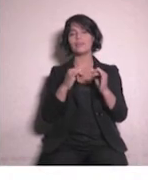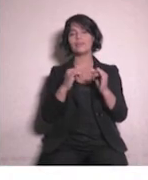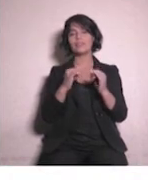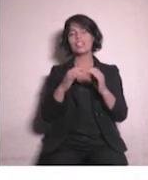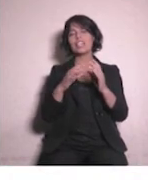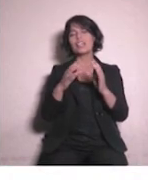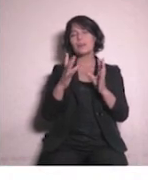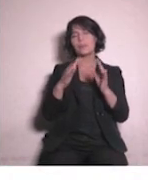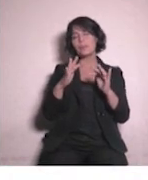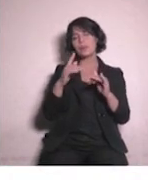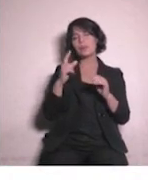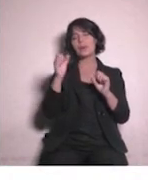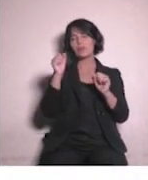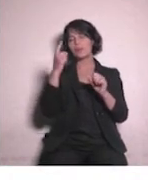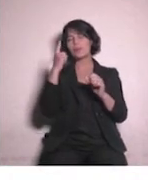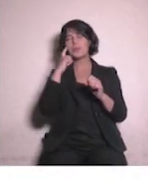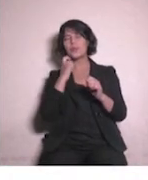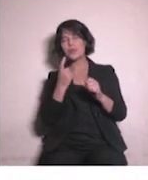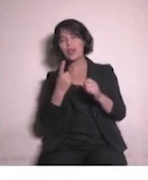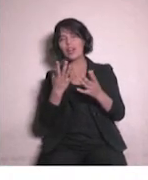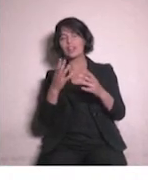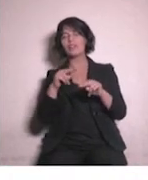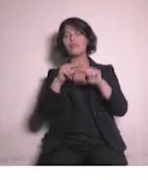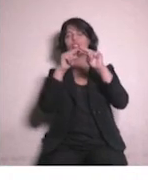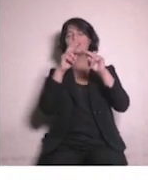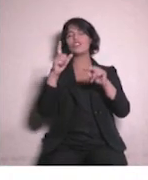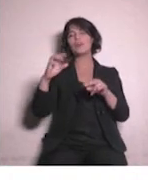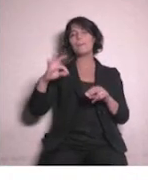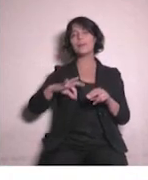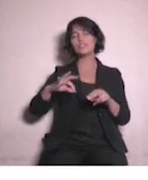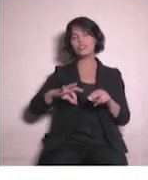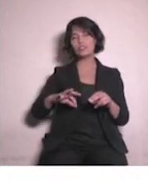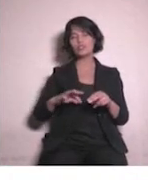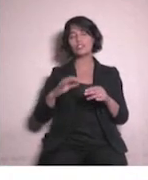de pensión, entender con qué uno se va a pensionar, poder